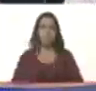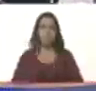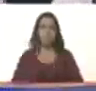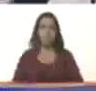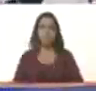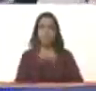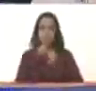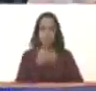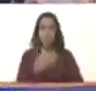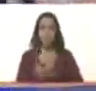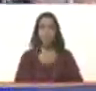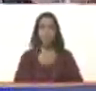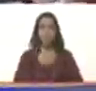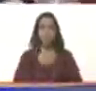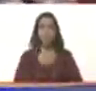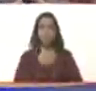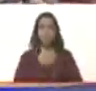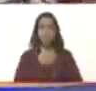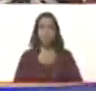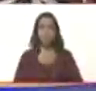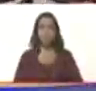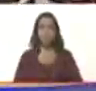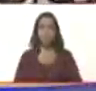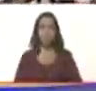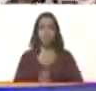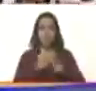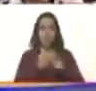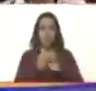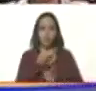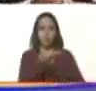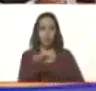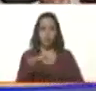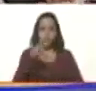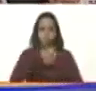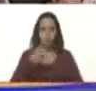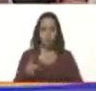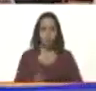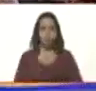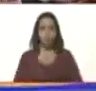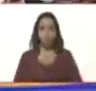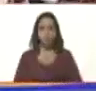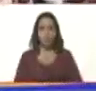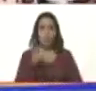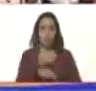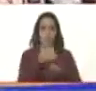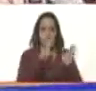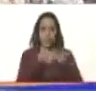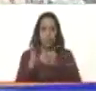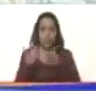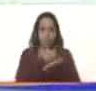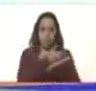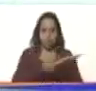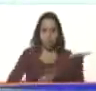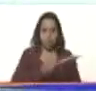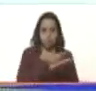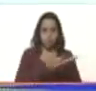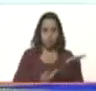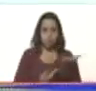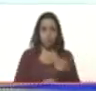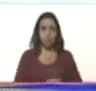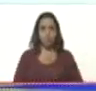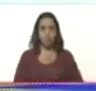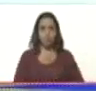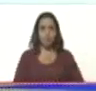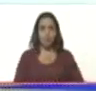bueno. Ahora, Emilio, Gabriela, compañeros, compañeras, hay que organizar los documentos, un